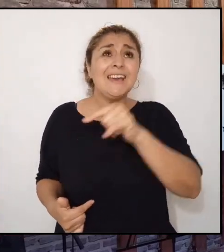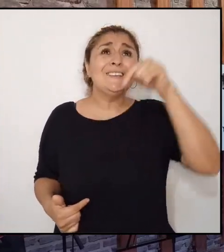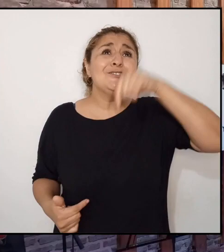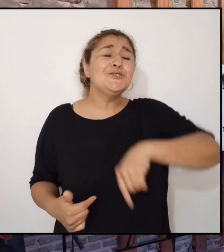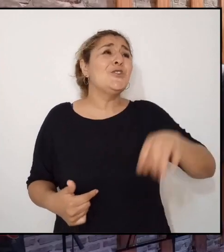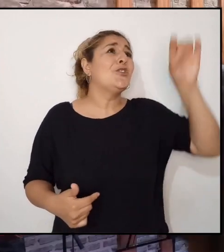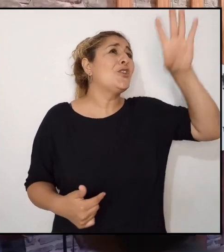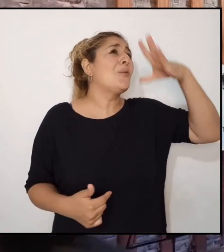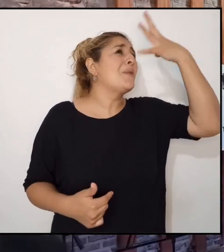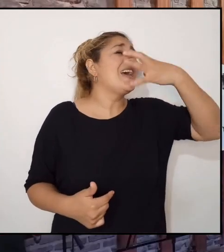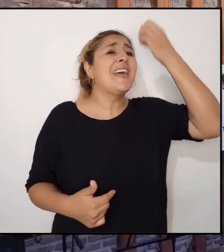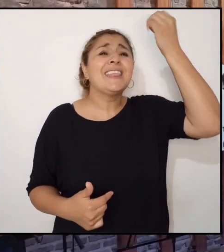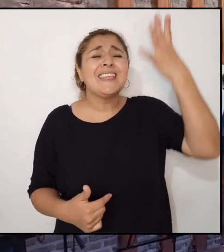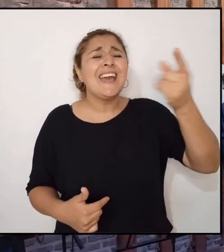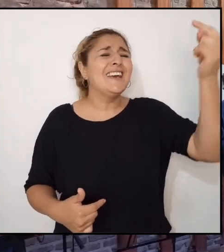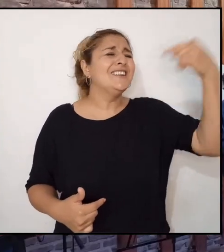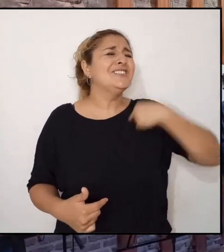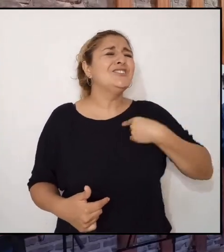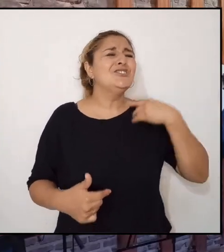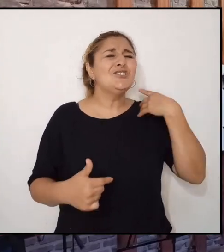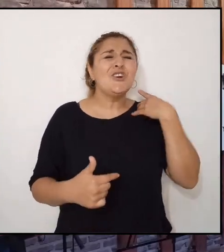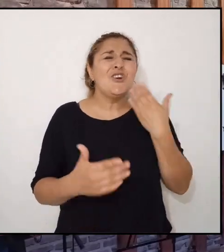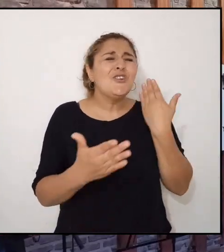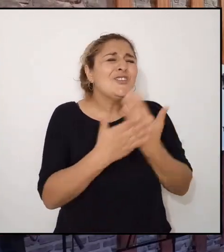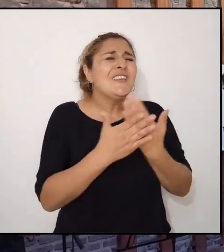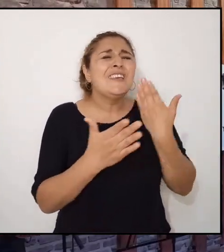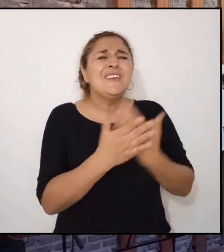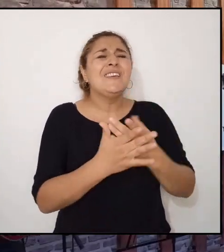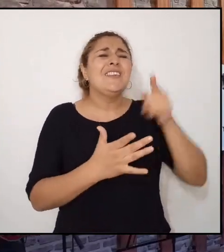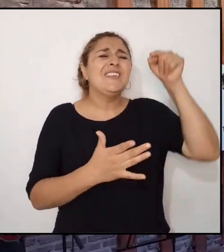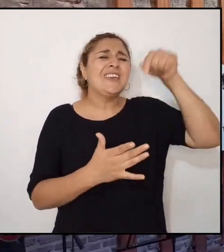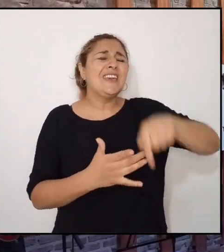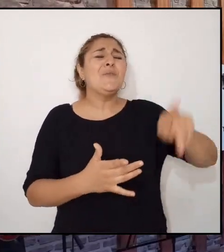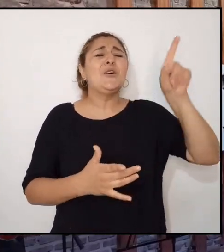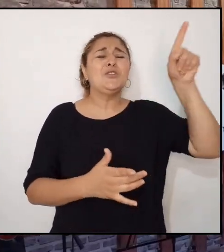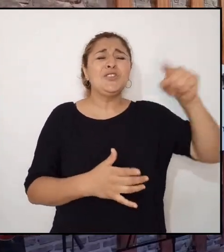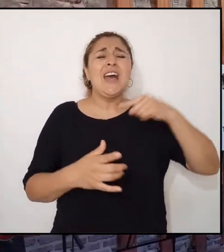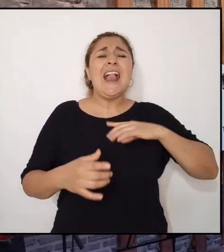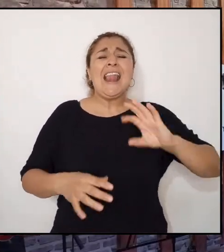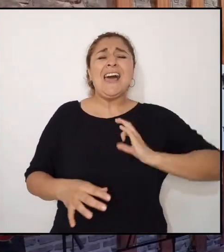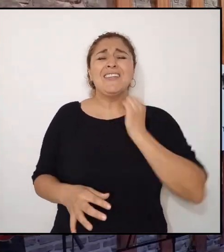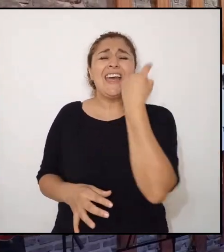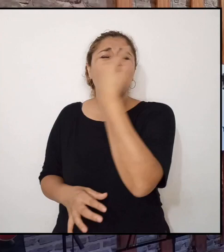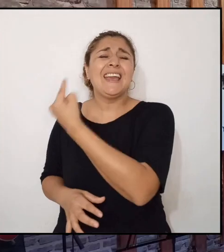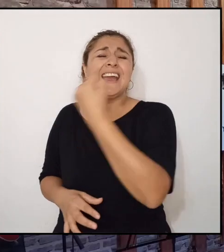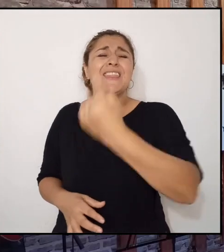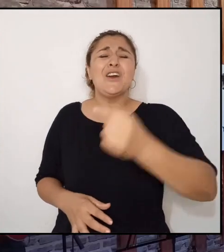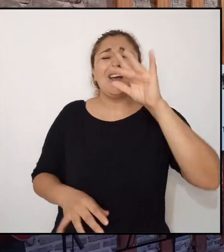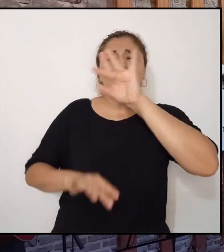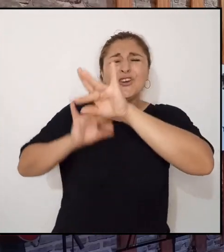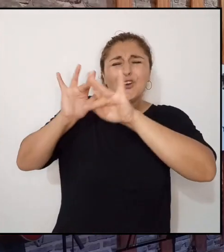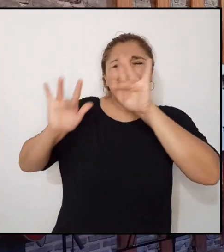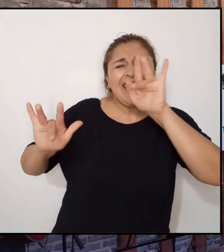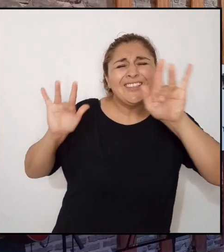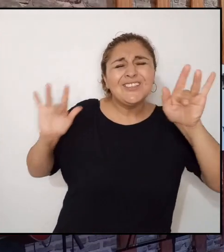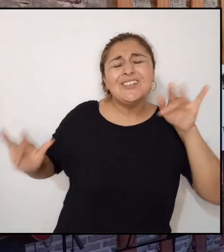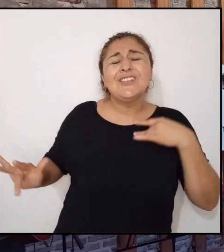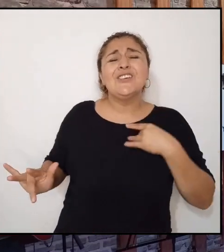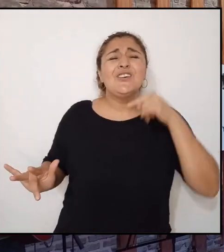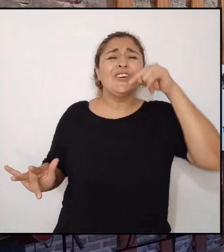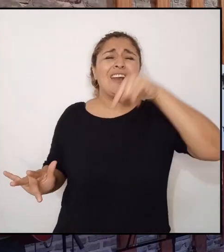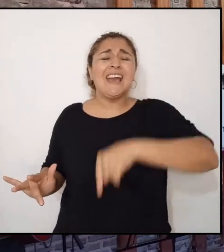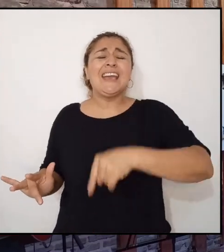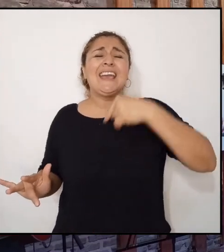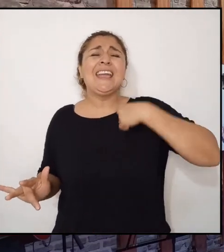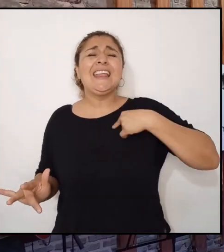que tú estés obrando con poder, con gloria en cada vida. Señor, personas que salgan esta mañana de este lugar,